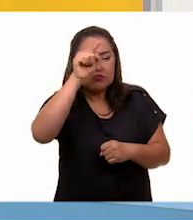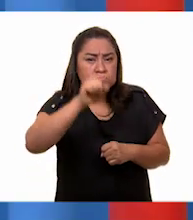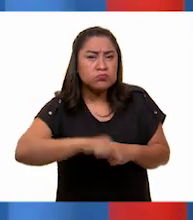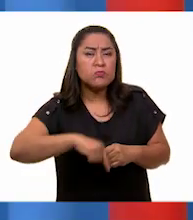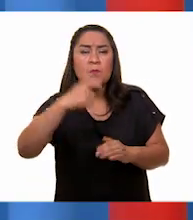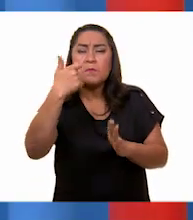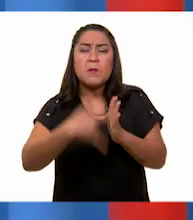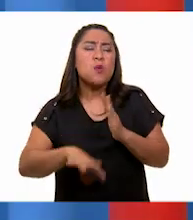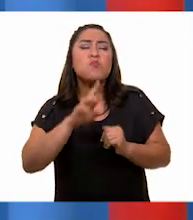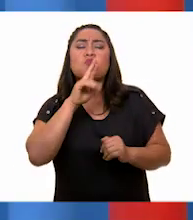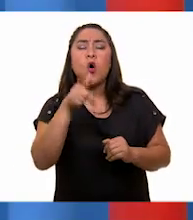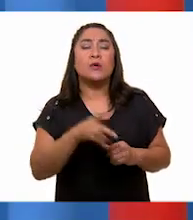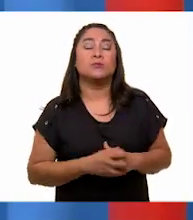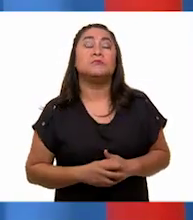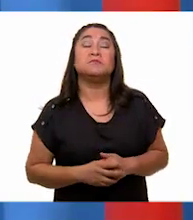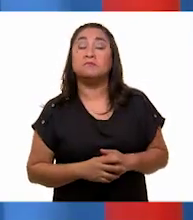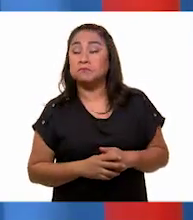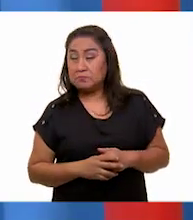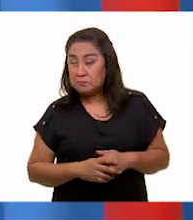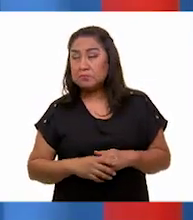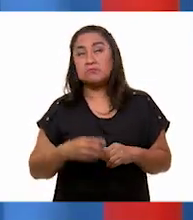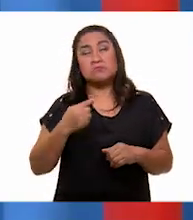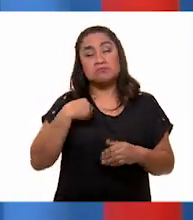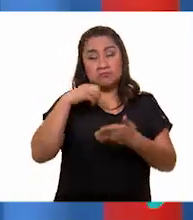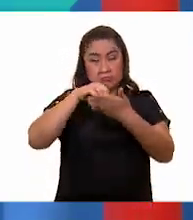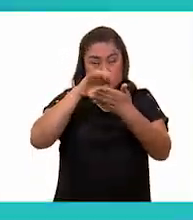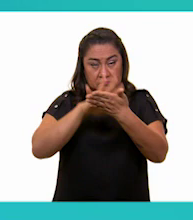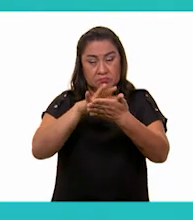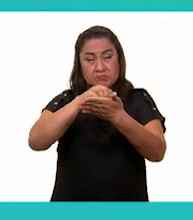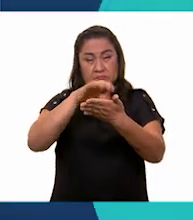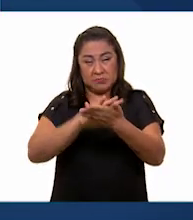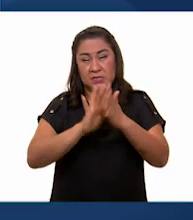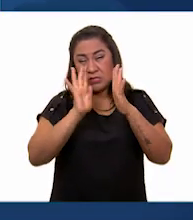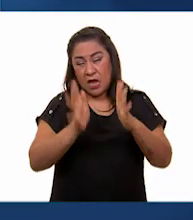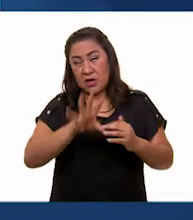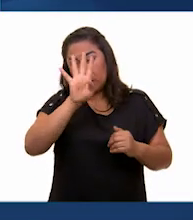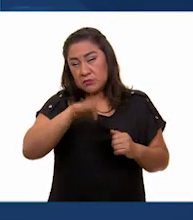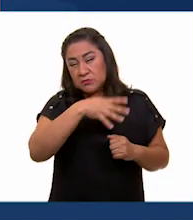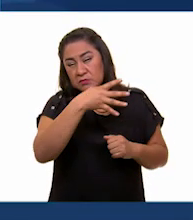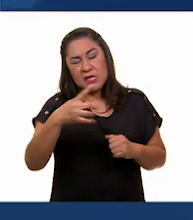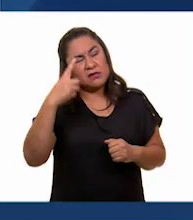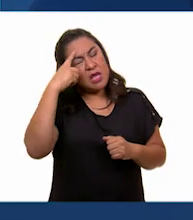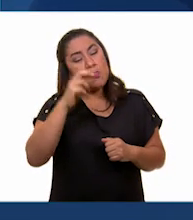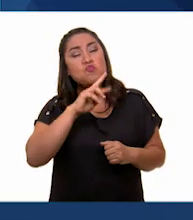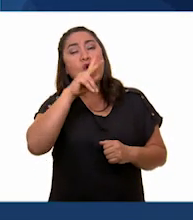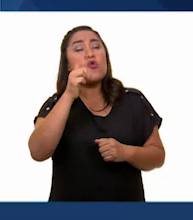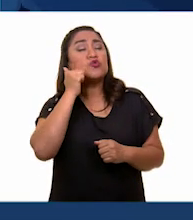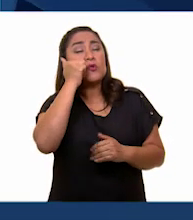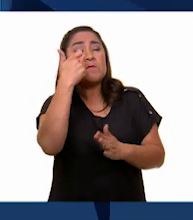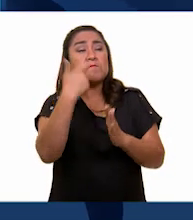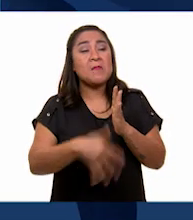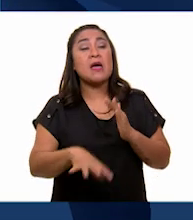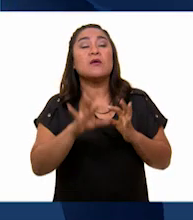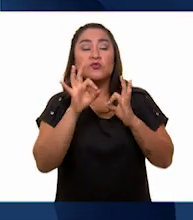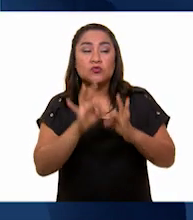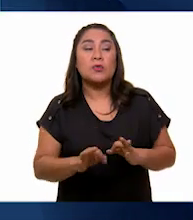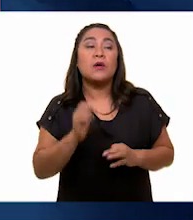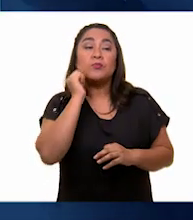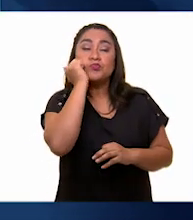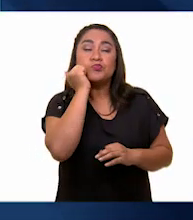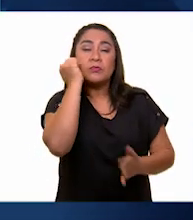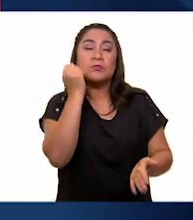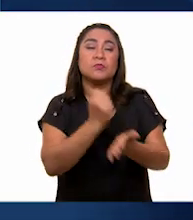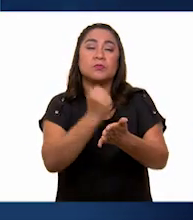conviene? Maestra, pues viendo los precios que ya registramos en la tabla, la oferta que más nos conviene es la del jabón